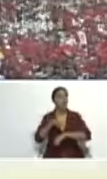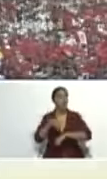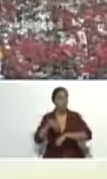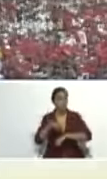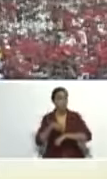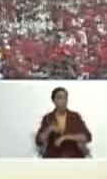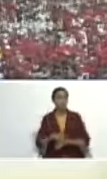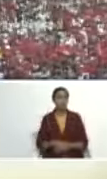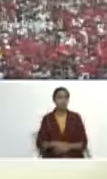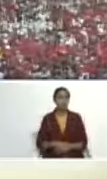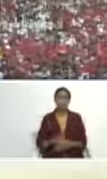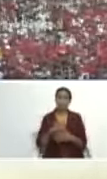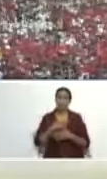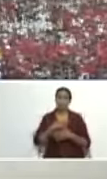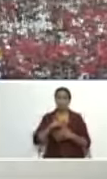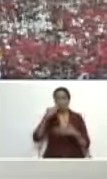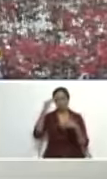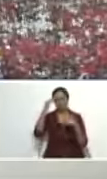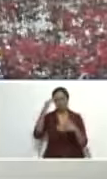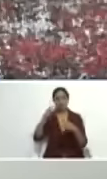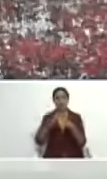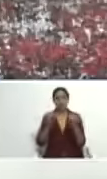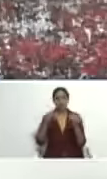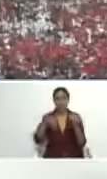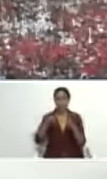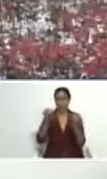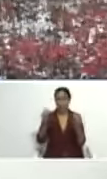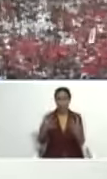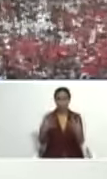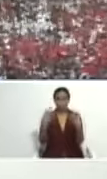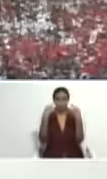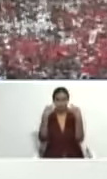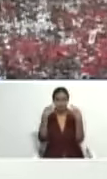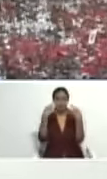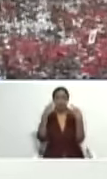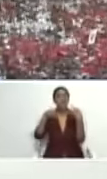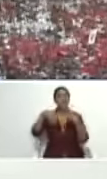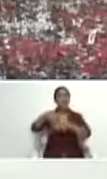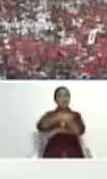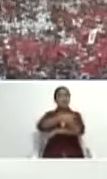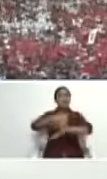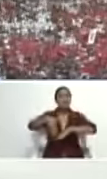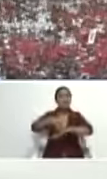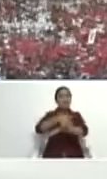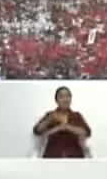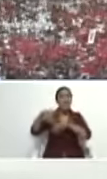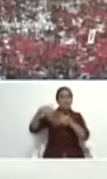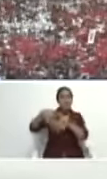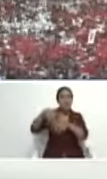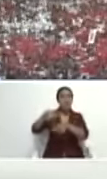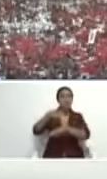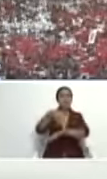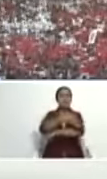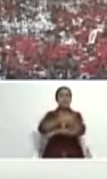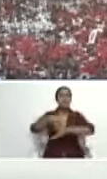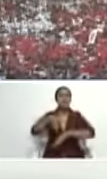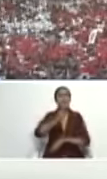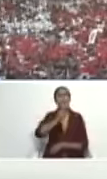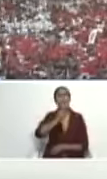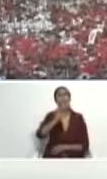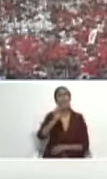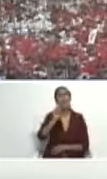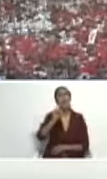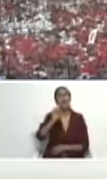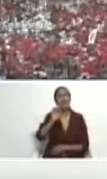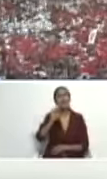Bueno, yo voy a saludar desde aquí. Me dicen que me están viendo en la avenida Urdaneta de punta a punta.